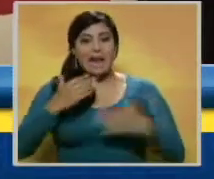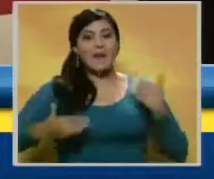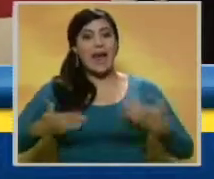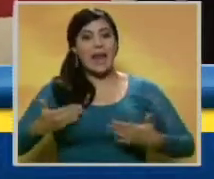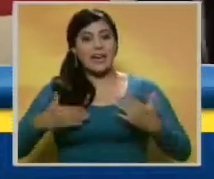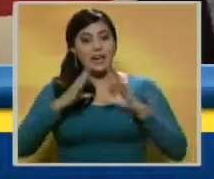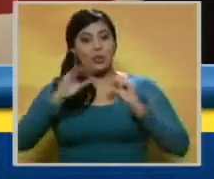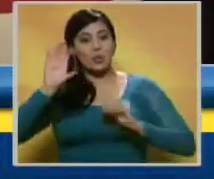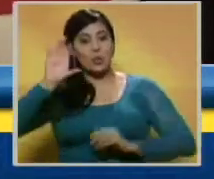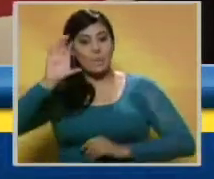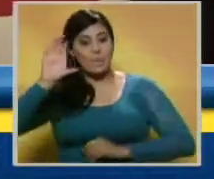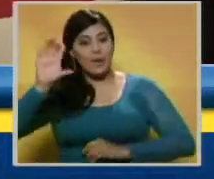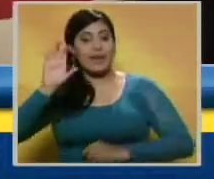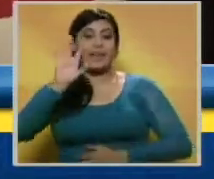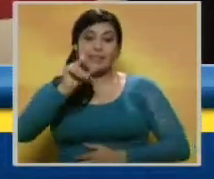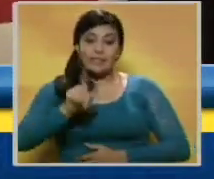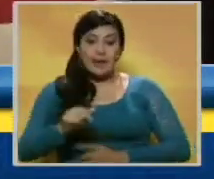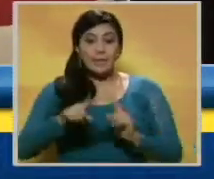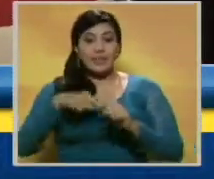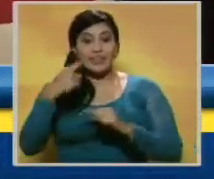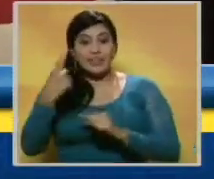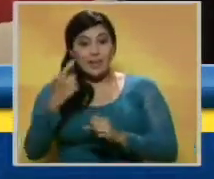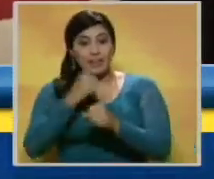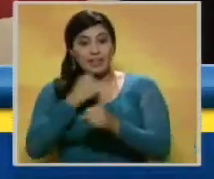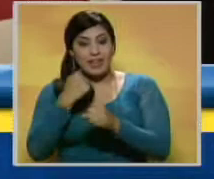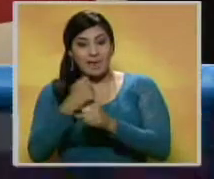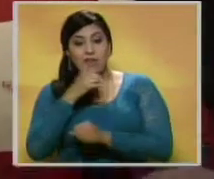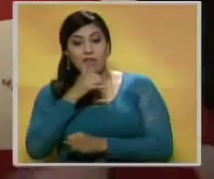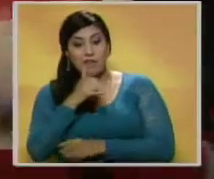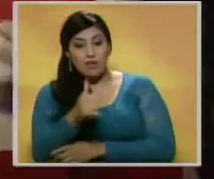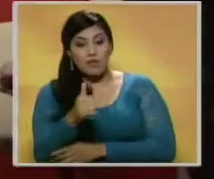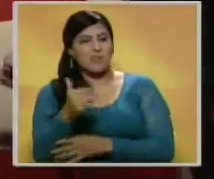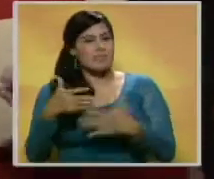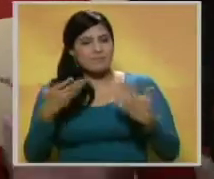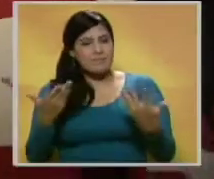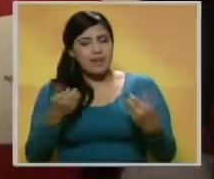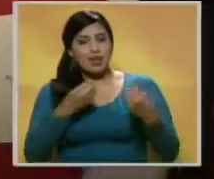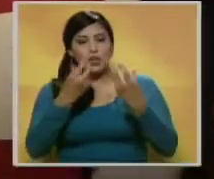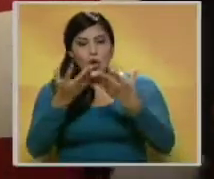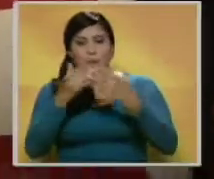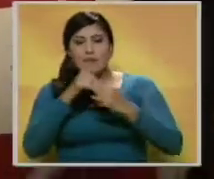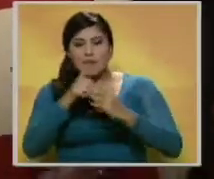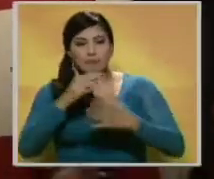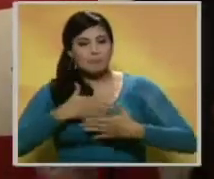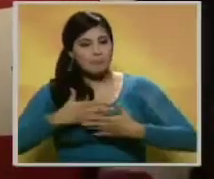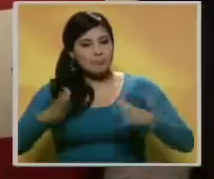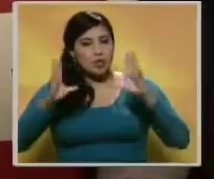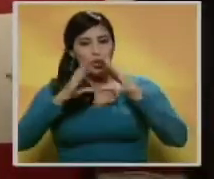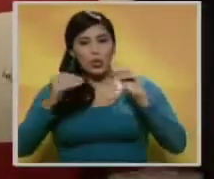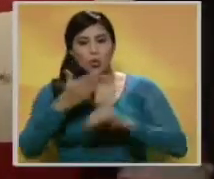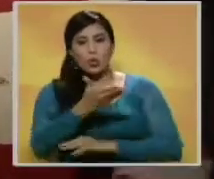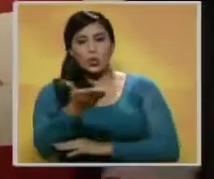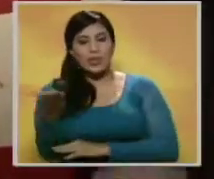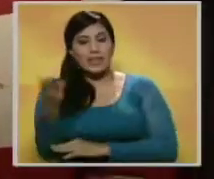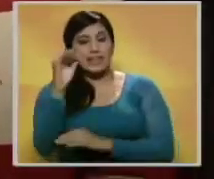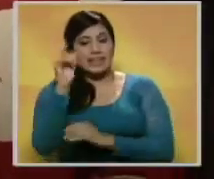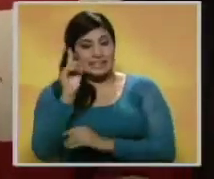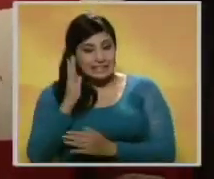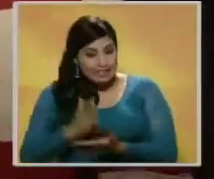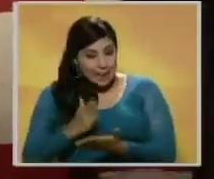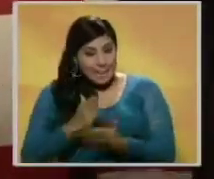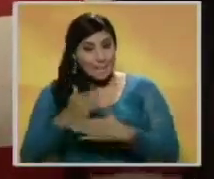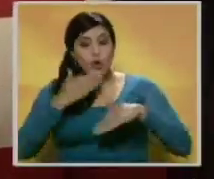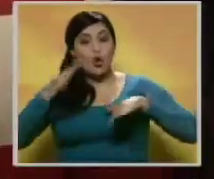a todo el país y por supuesto luego también trabajar con la noticia para llevársela de la mejor manera posible a todos ustedes, siempre con el